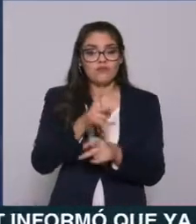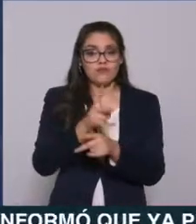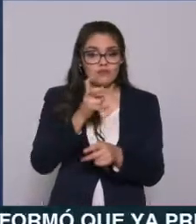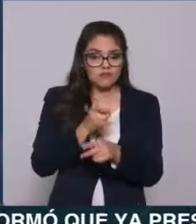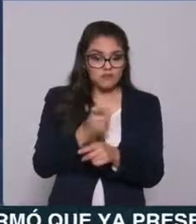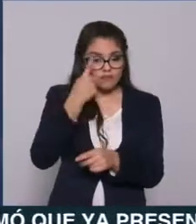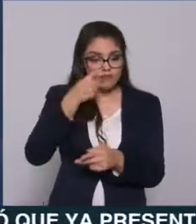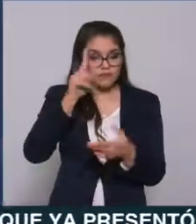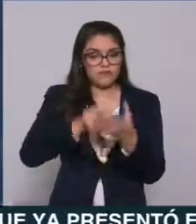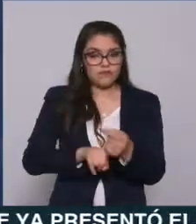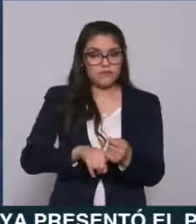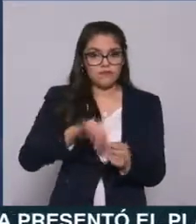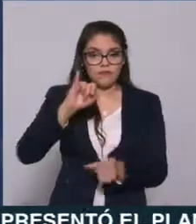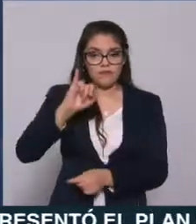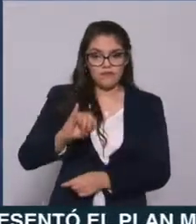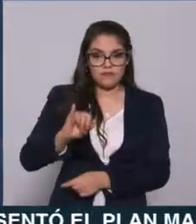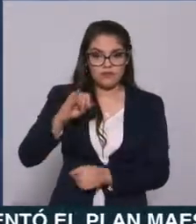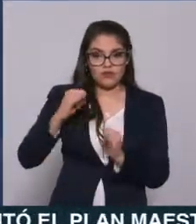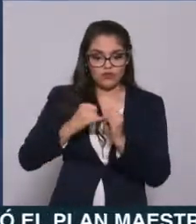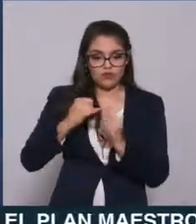de internet del Instituto Electoral Ciudad de México,